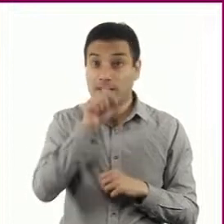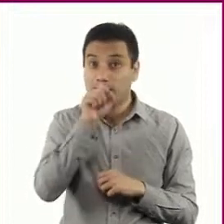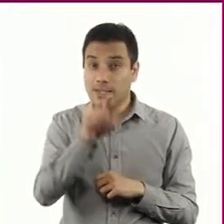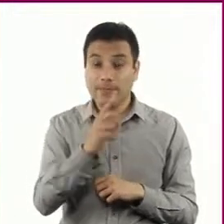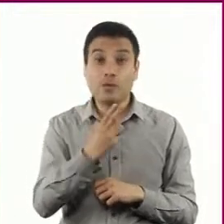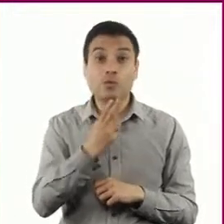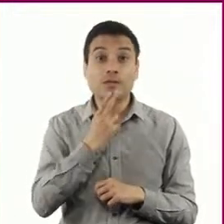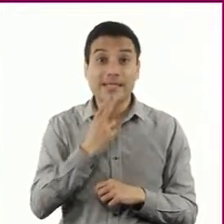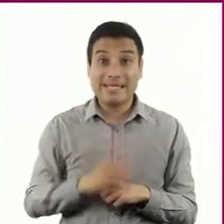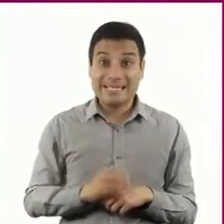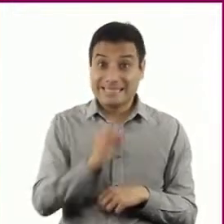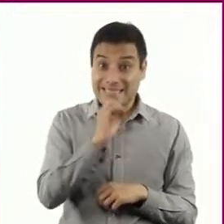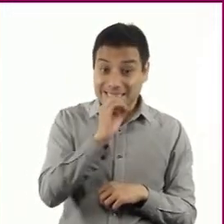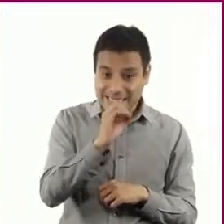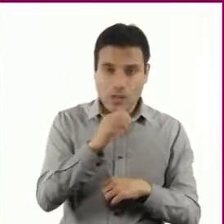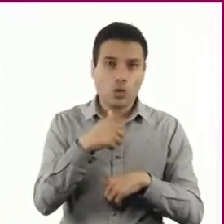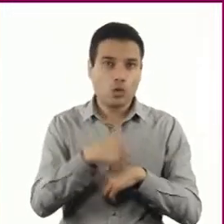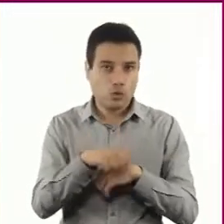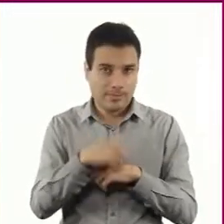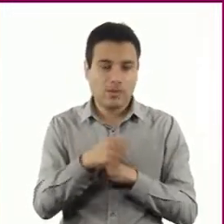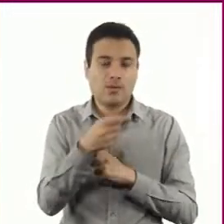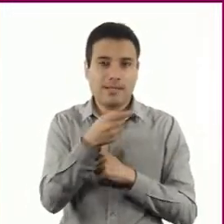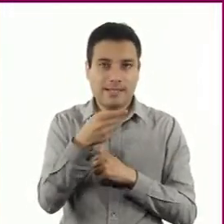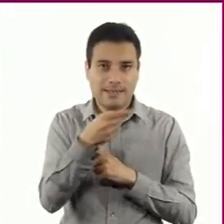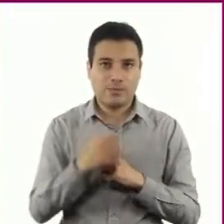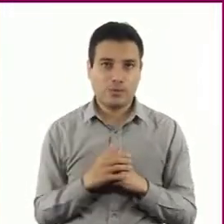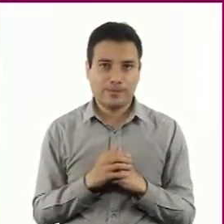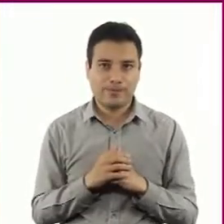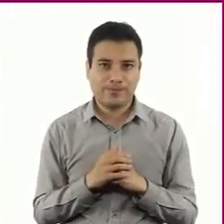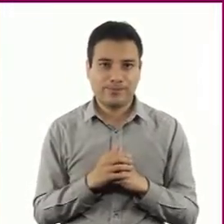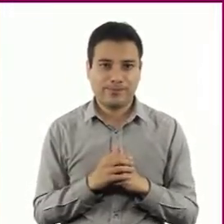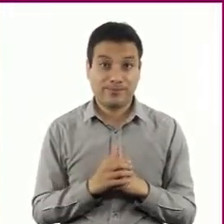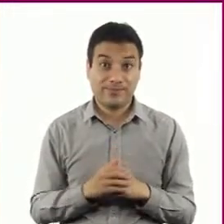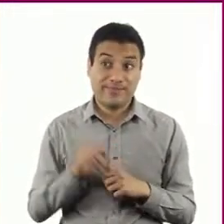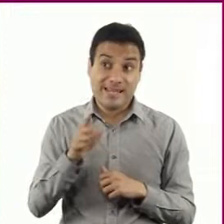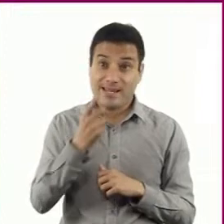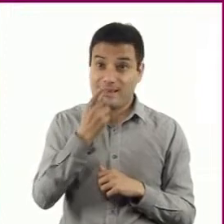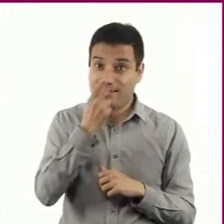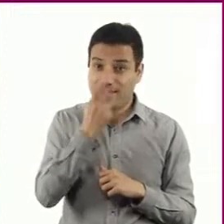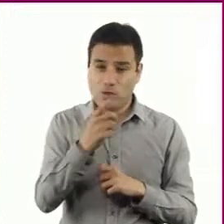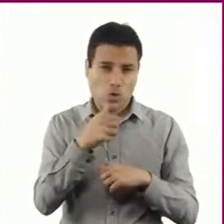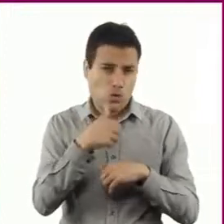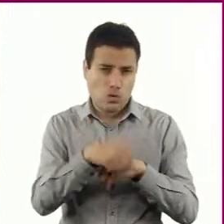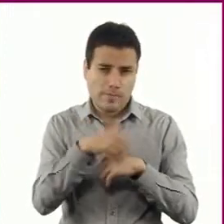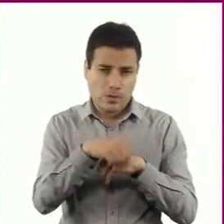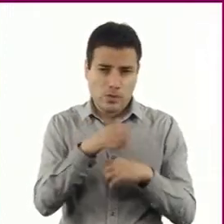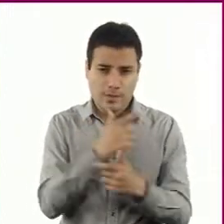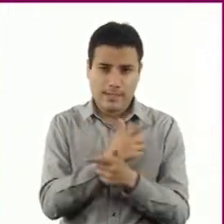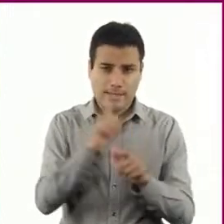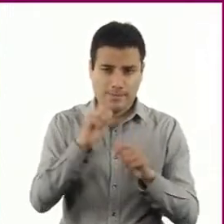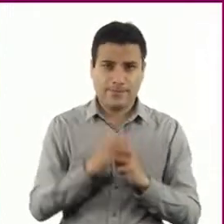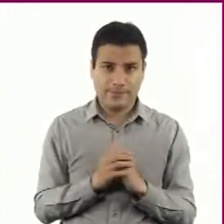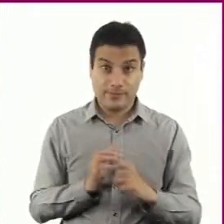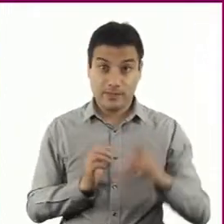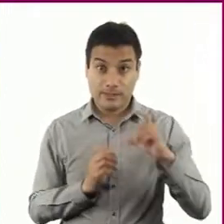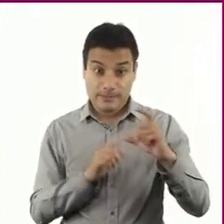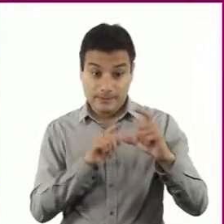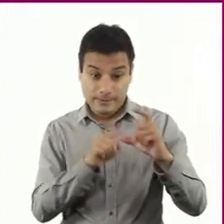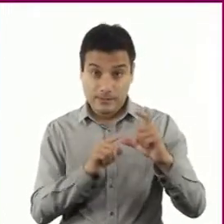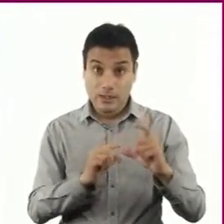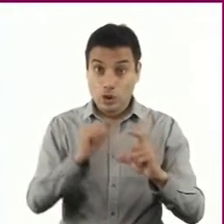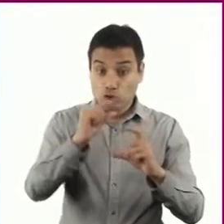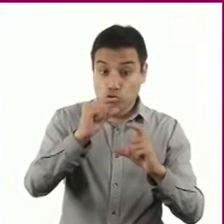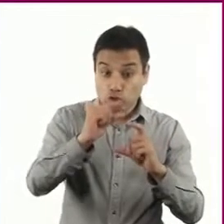números negativos como exponentes. Enunció que cualquier número elevado a la potencia 0 es igual a